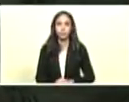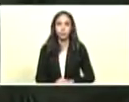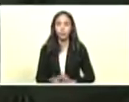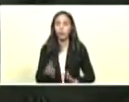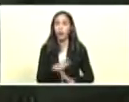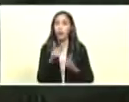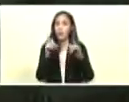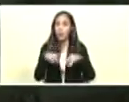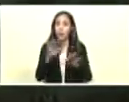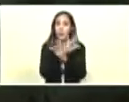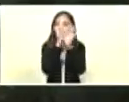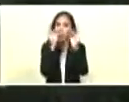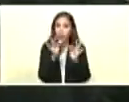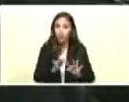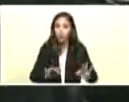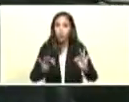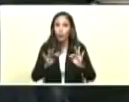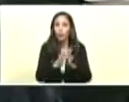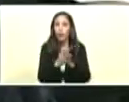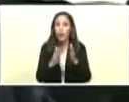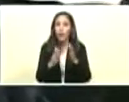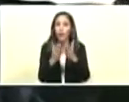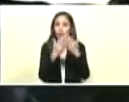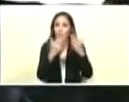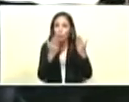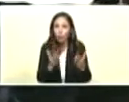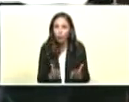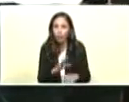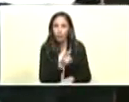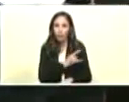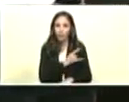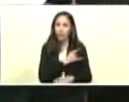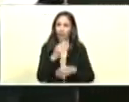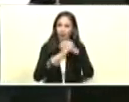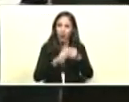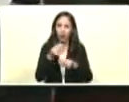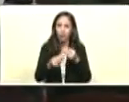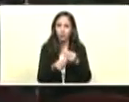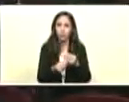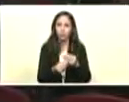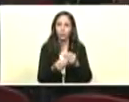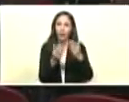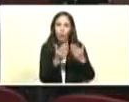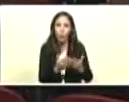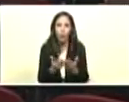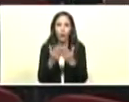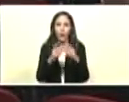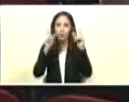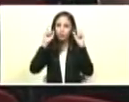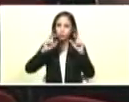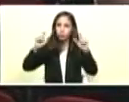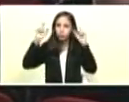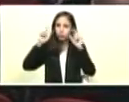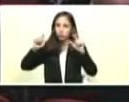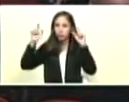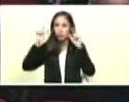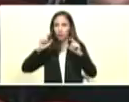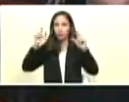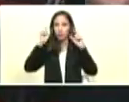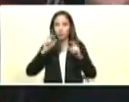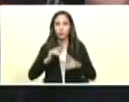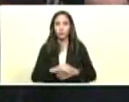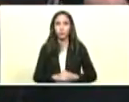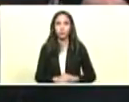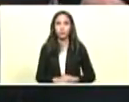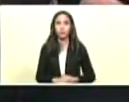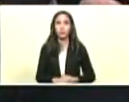Estudiantes Universitarios. De inmediato, creación de las granjas de minado, son granjas. Ya